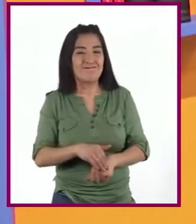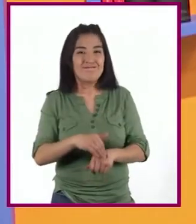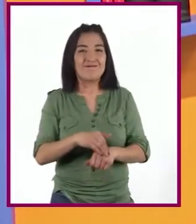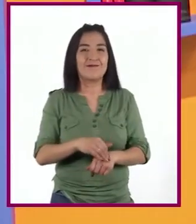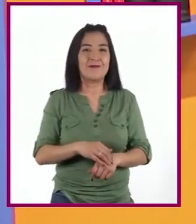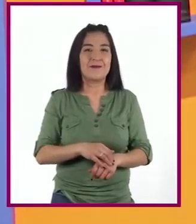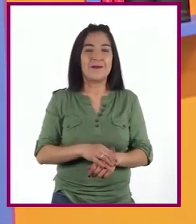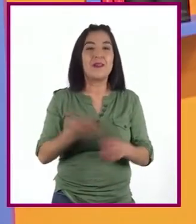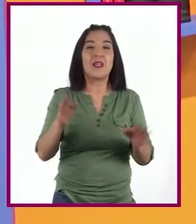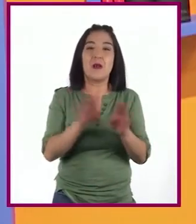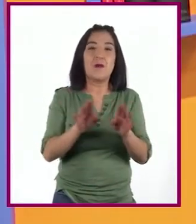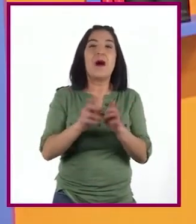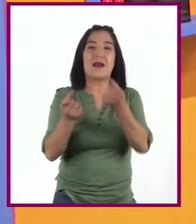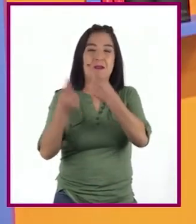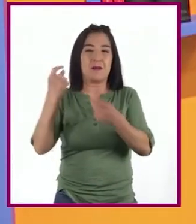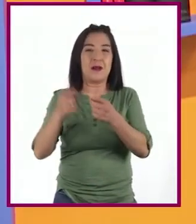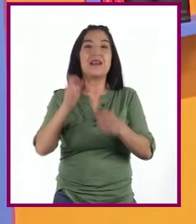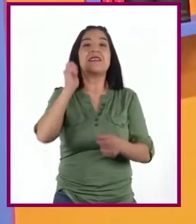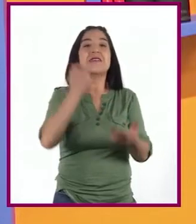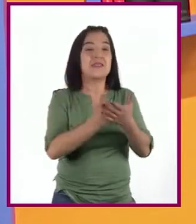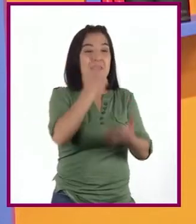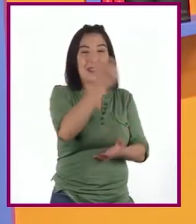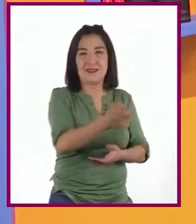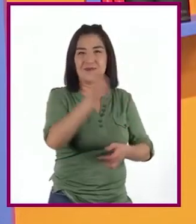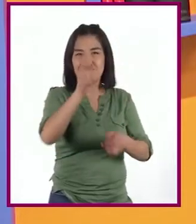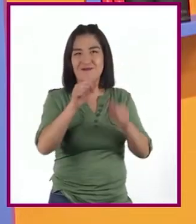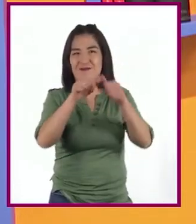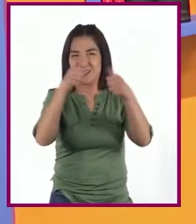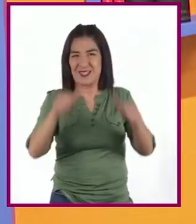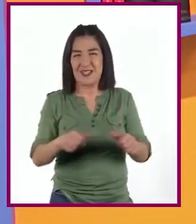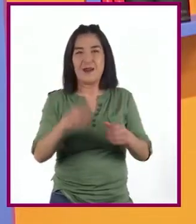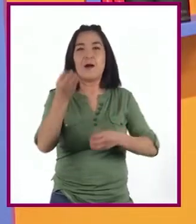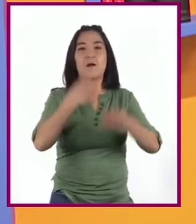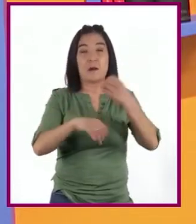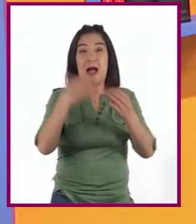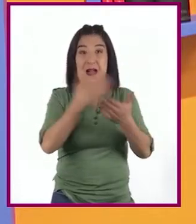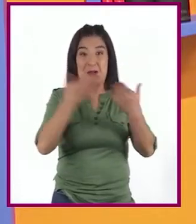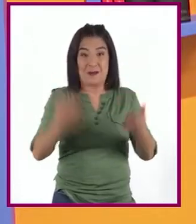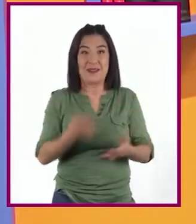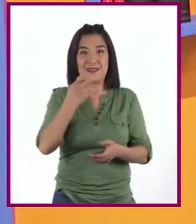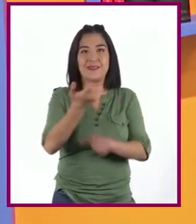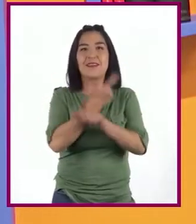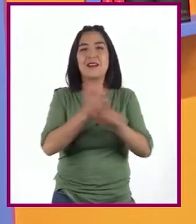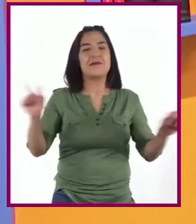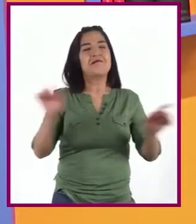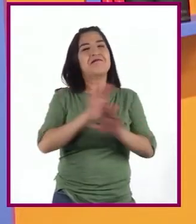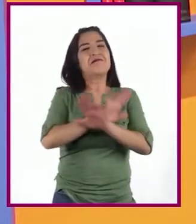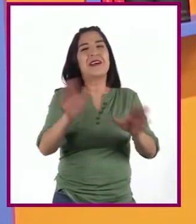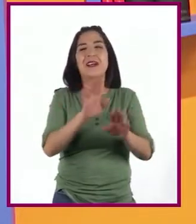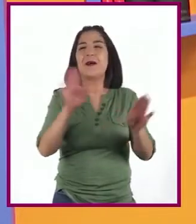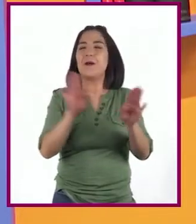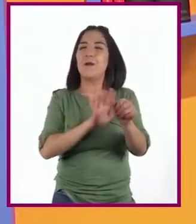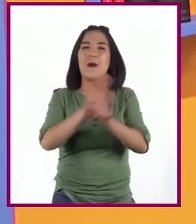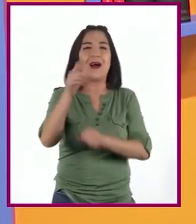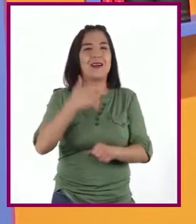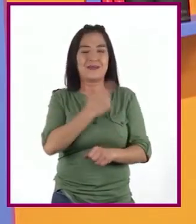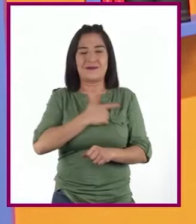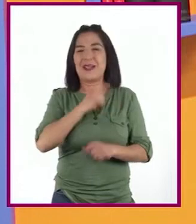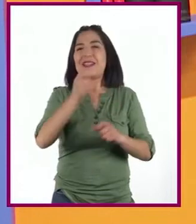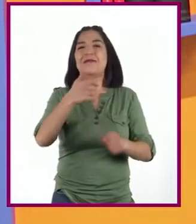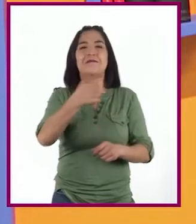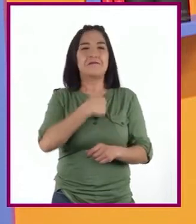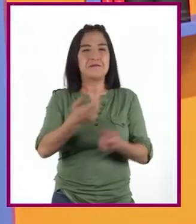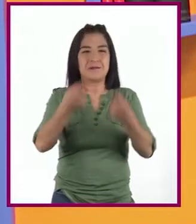intenciones del mecenas o de quien pagara la obra, con esta nueva libertad el artista podía centrarse en la